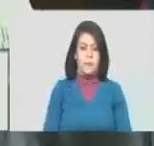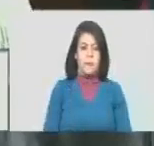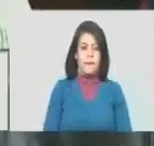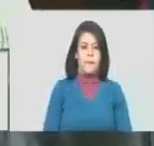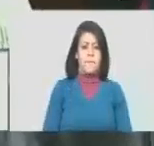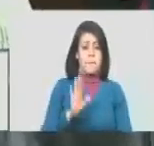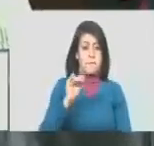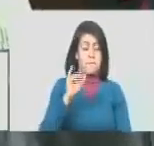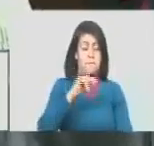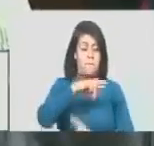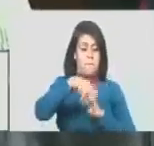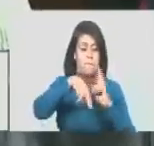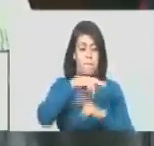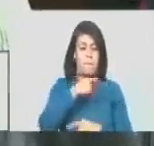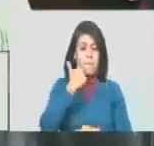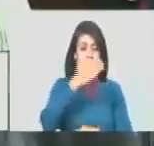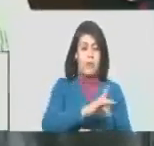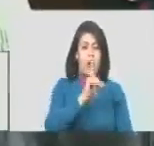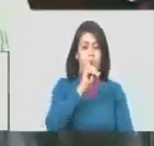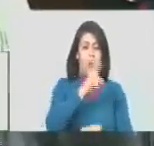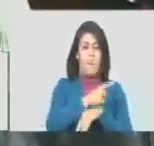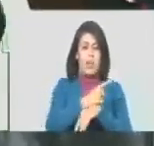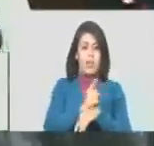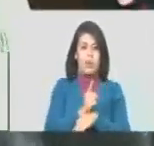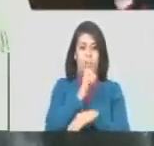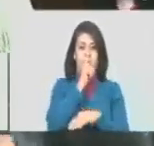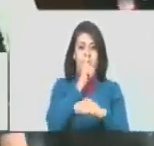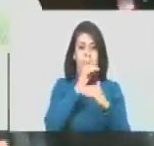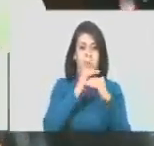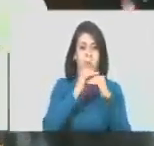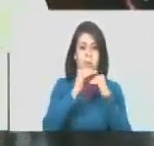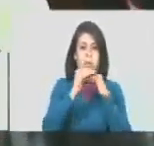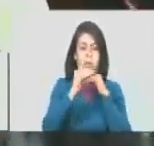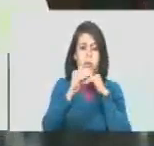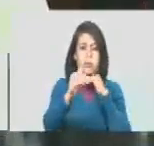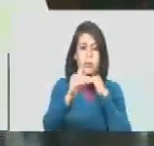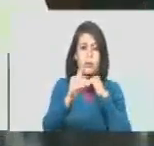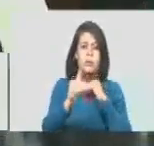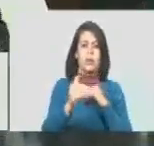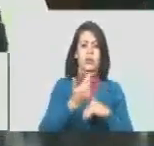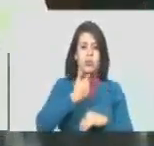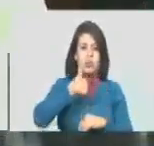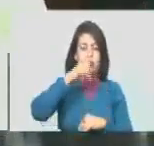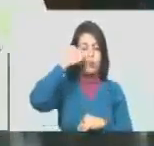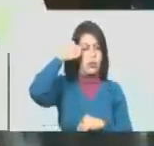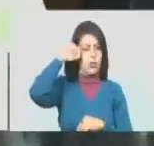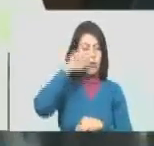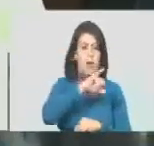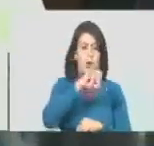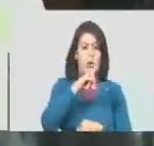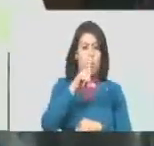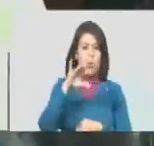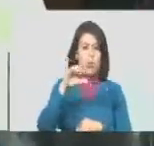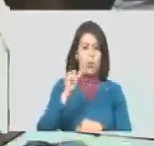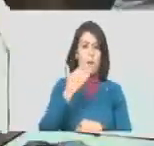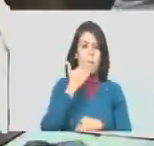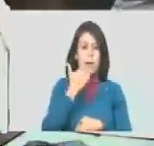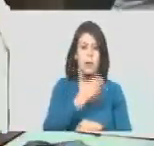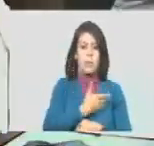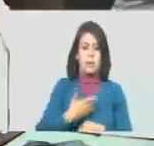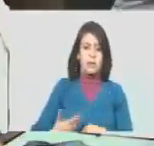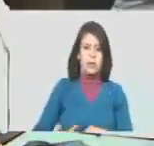la despedida de un revolucionario, ni un minuto de silencio, toda una vida de combate. Vamos a recordar a Julio y pido, presidente,